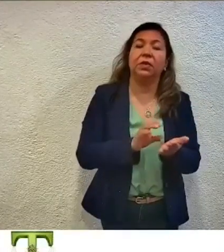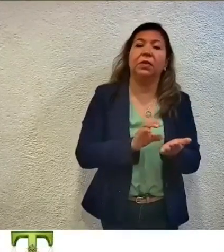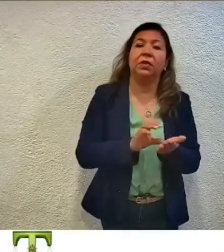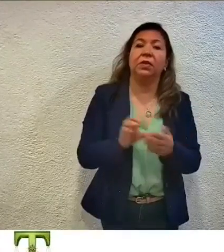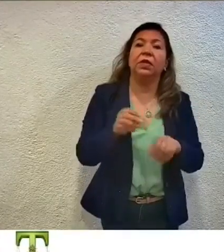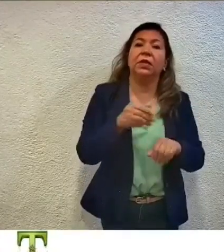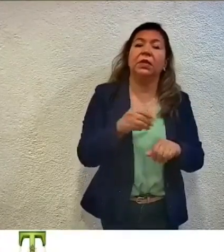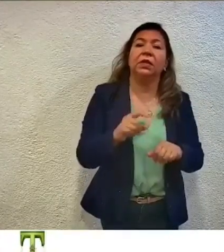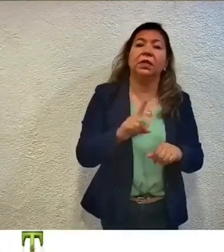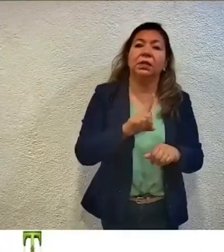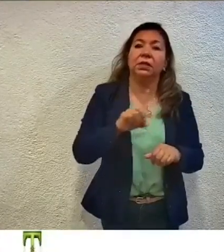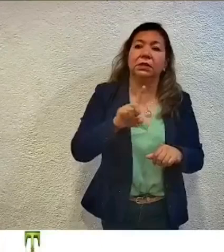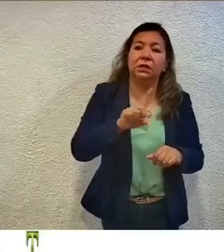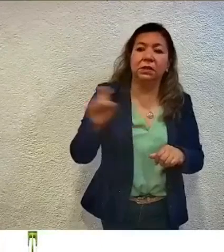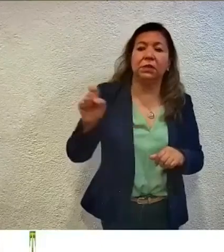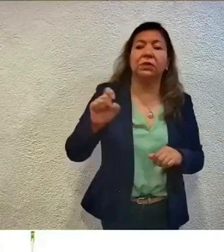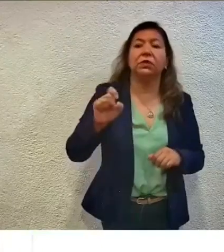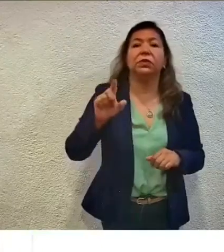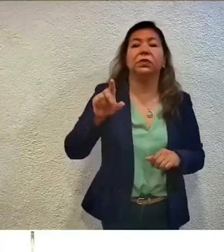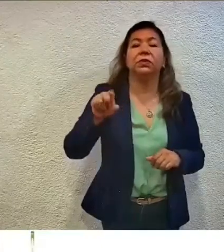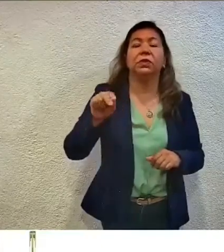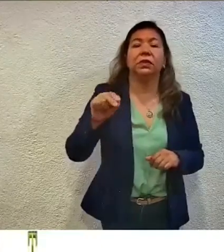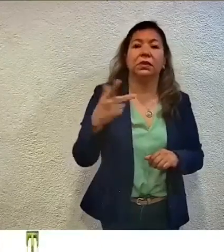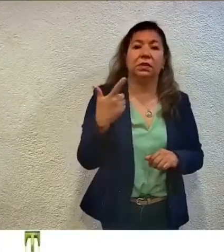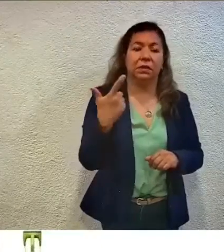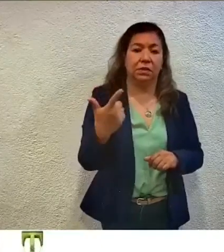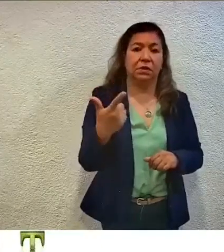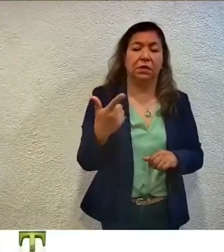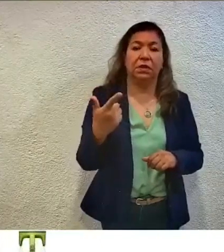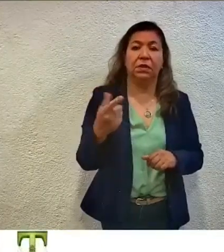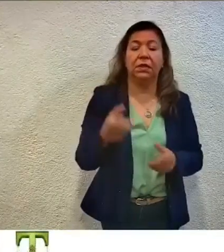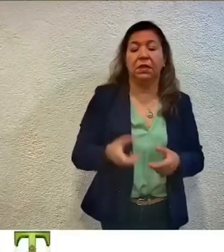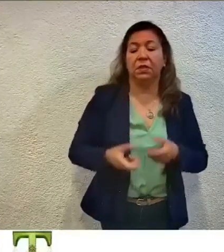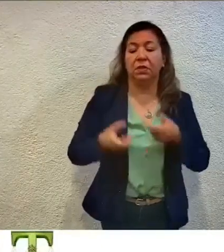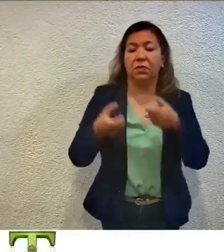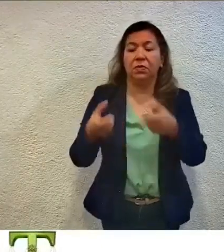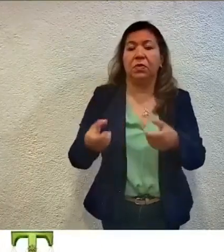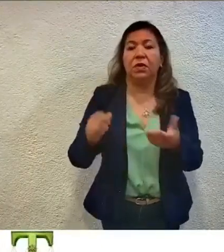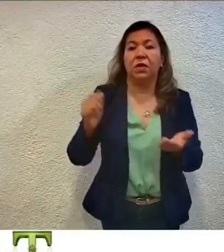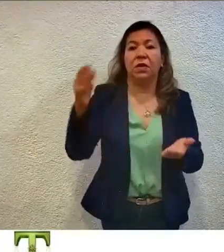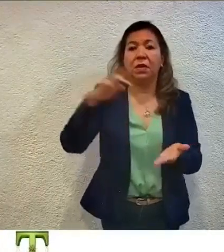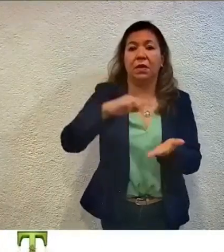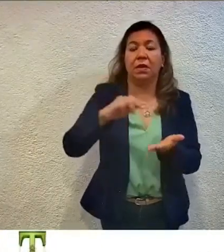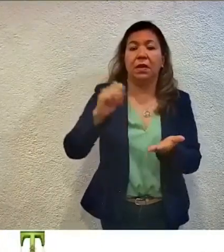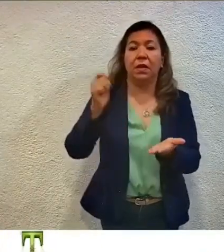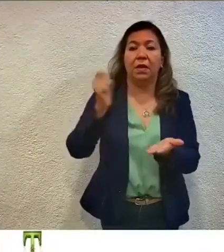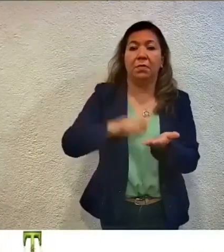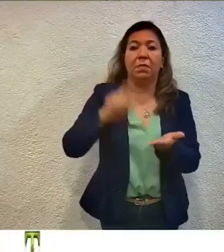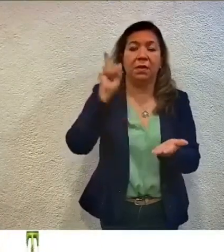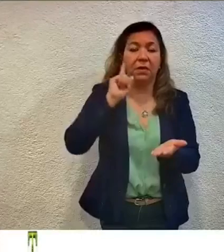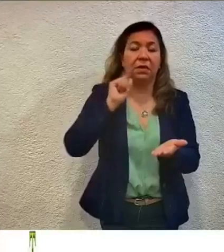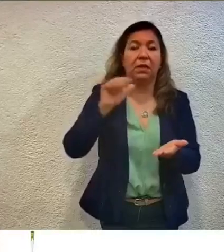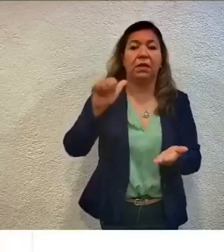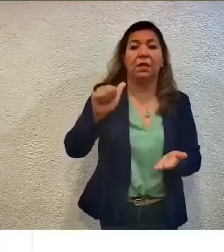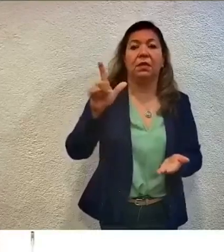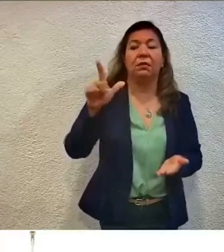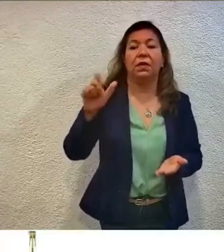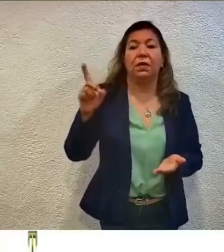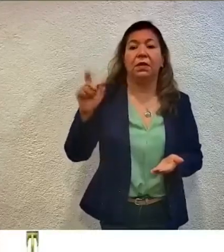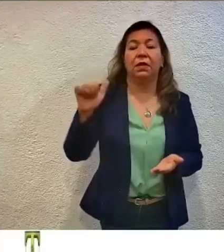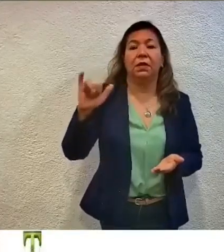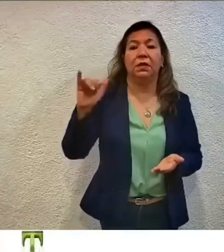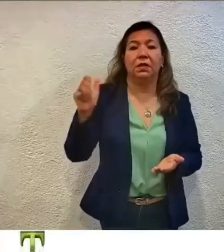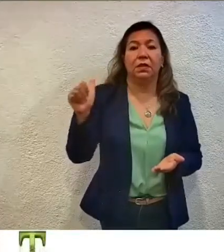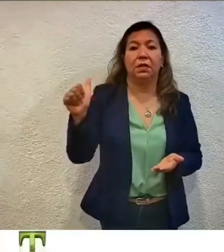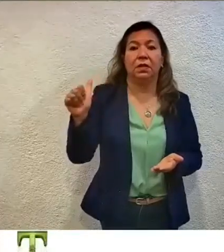Ciudadano 177 del 2024, que también fue turnado a la ponencia a cargo de la magistrada Almadelia Eugenio